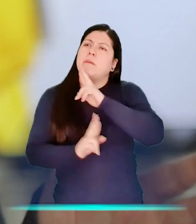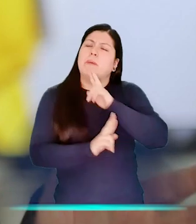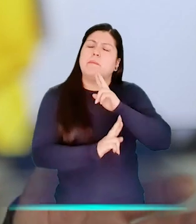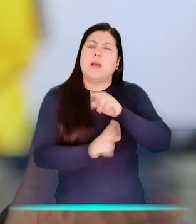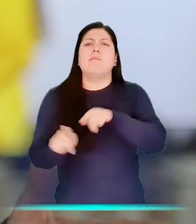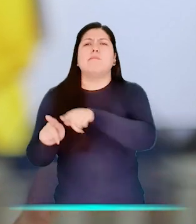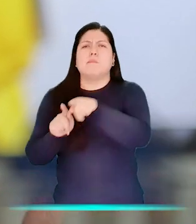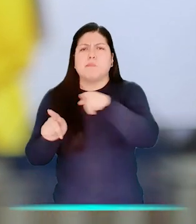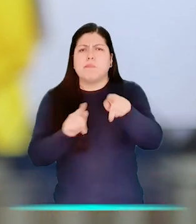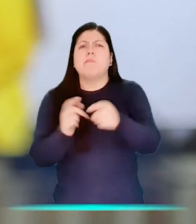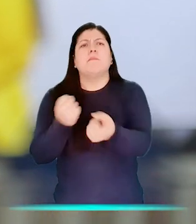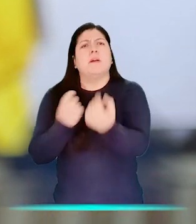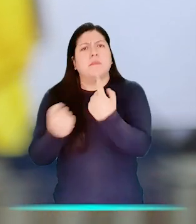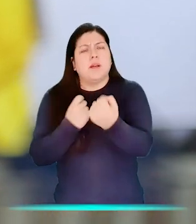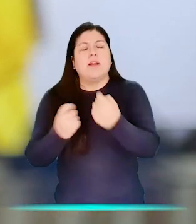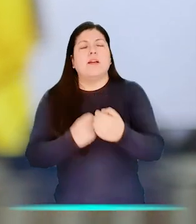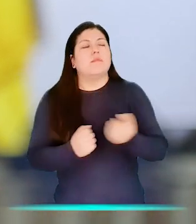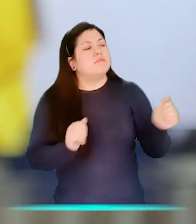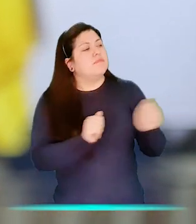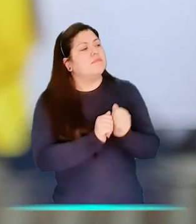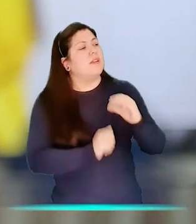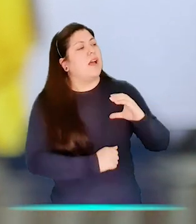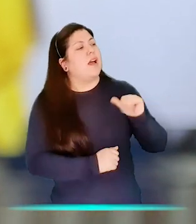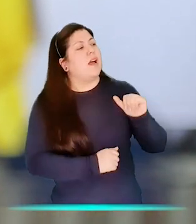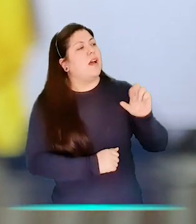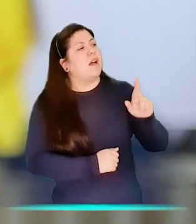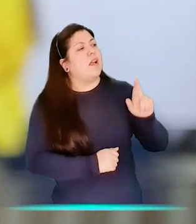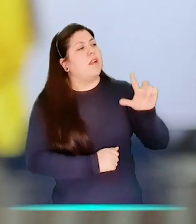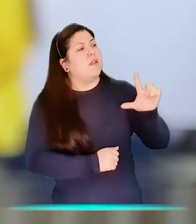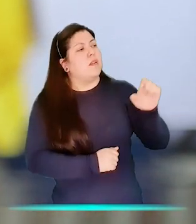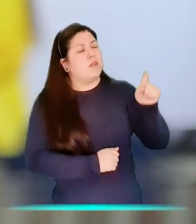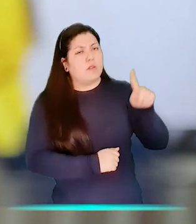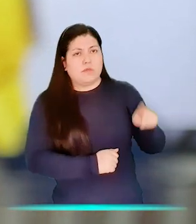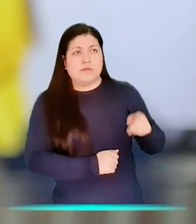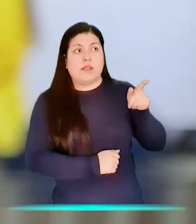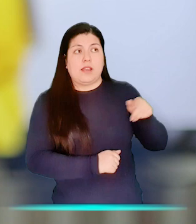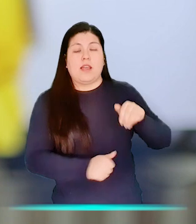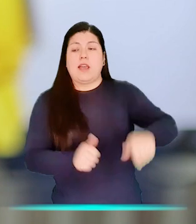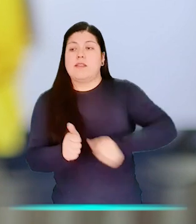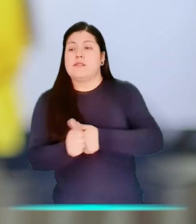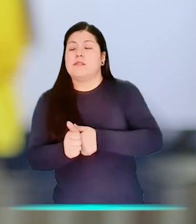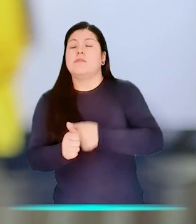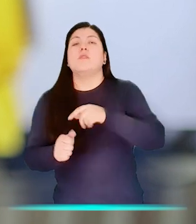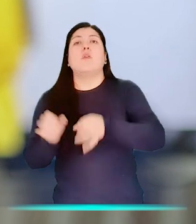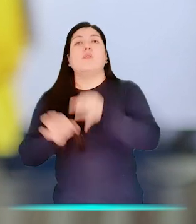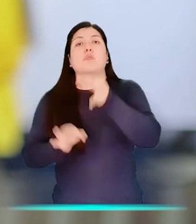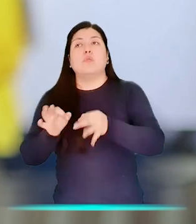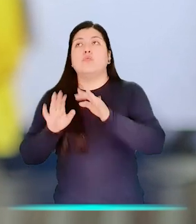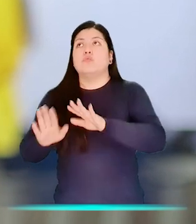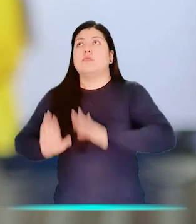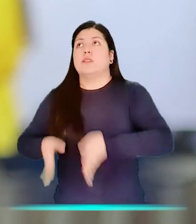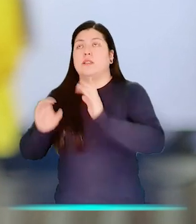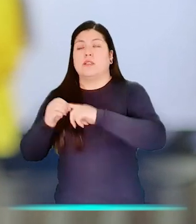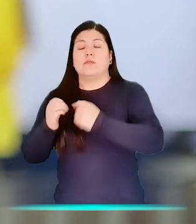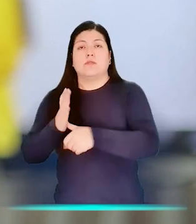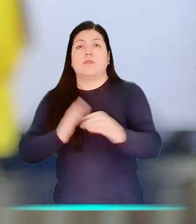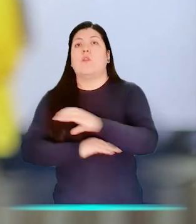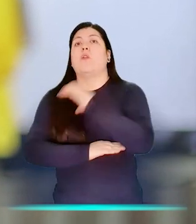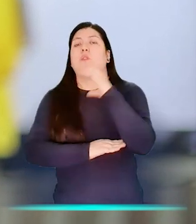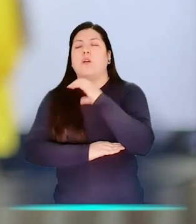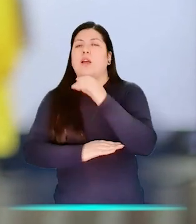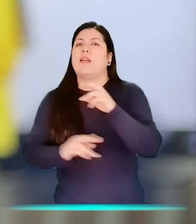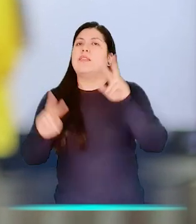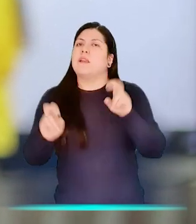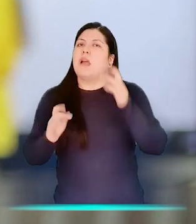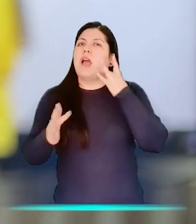Y para resolver todas estas inquietudes está con nosotros el doctor Carlos Leiva. Él es asesor jurídico para